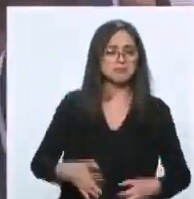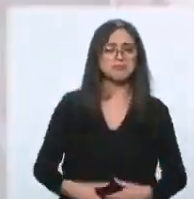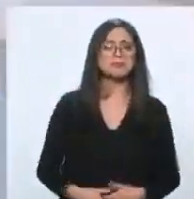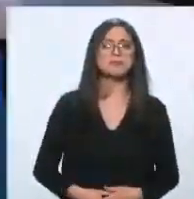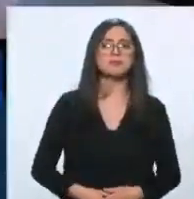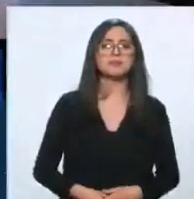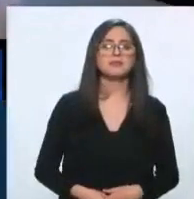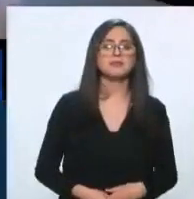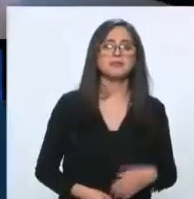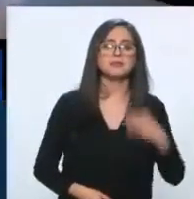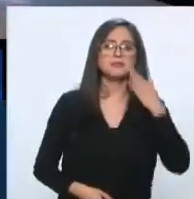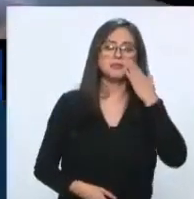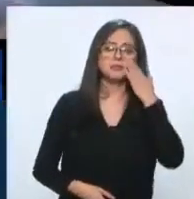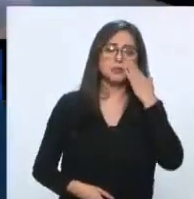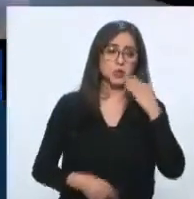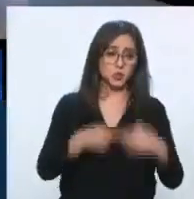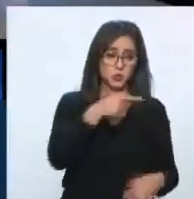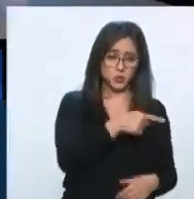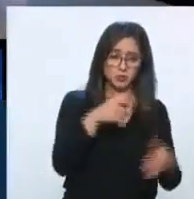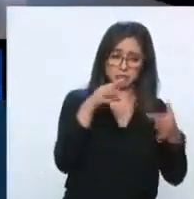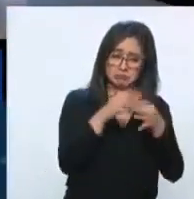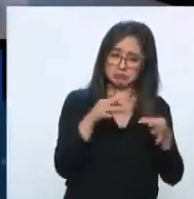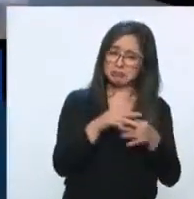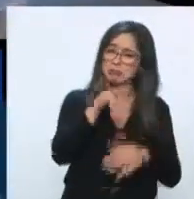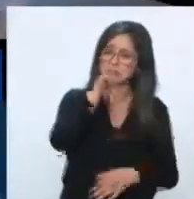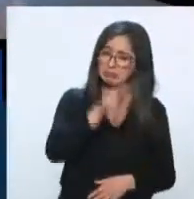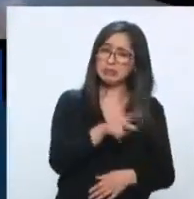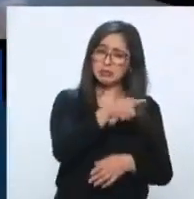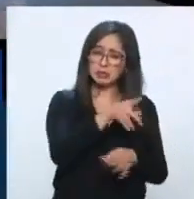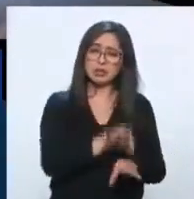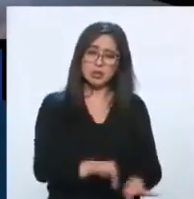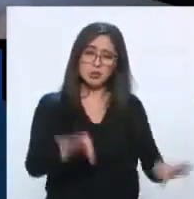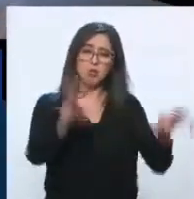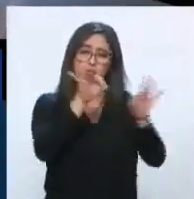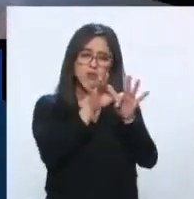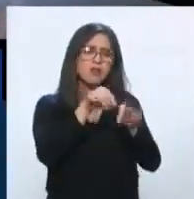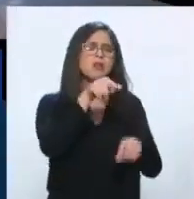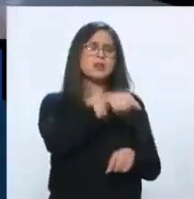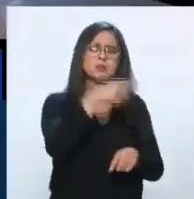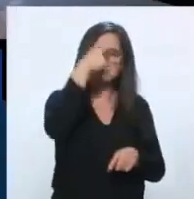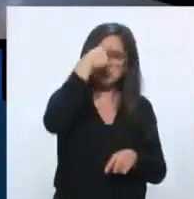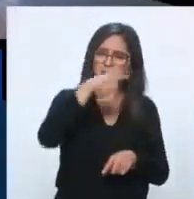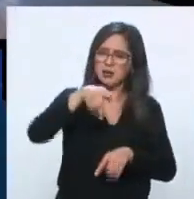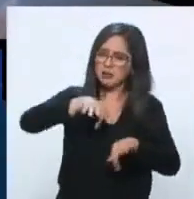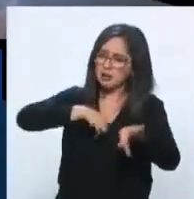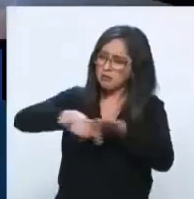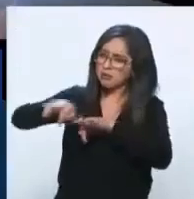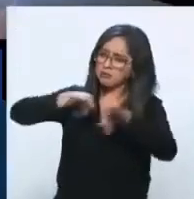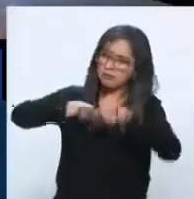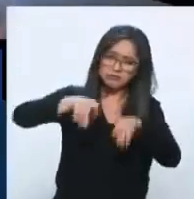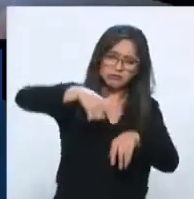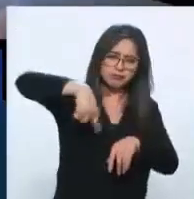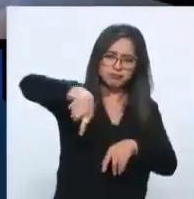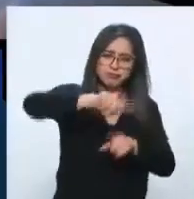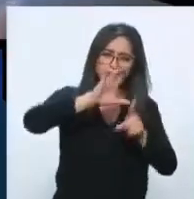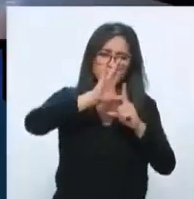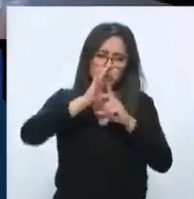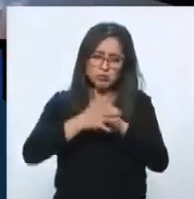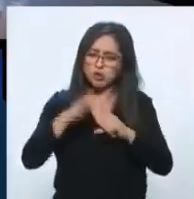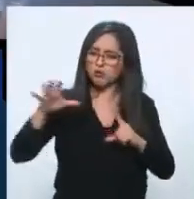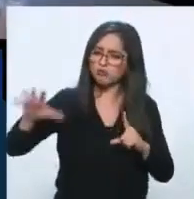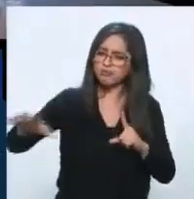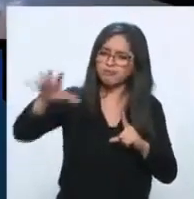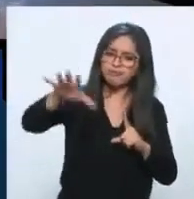clave, Carla, en el sentido de la importancia que tiene, es decir, el éxito del trabajo de la comisión, de las